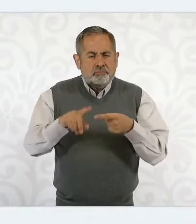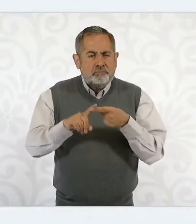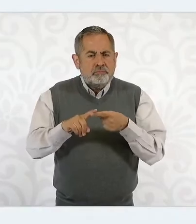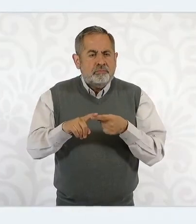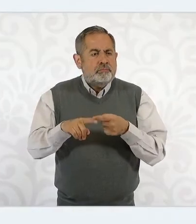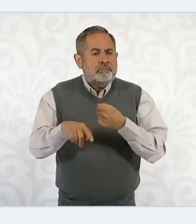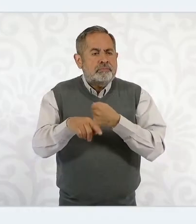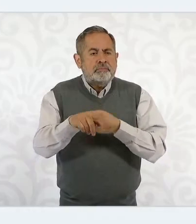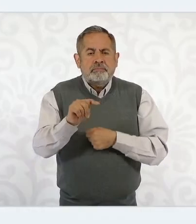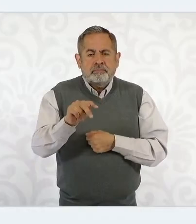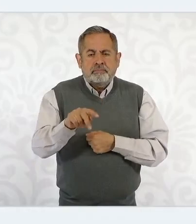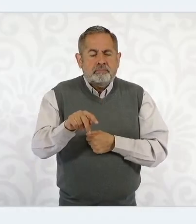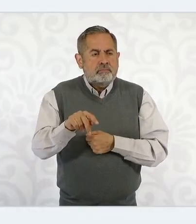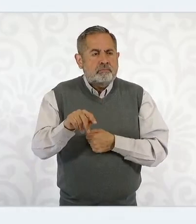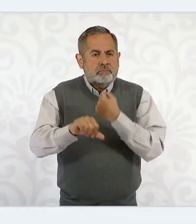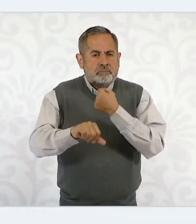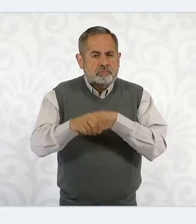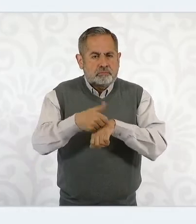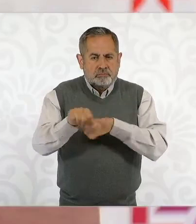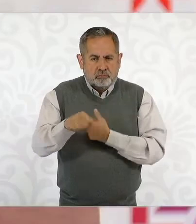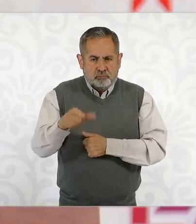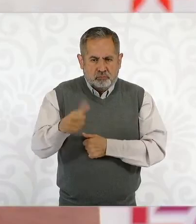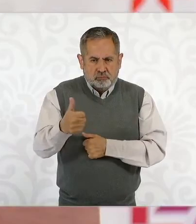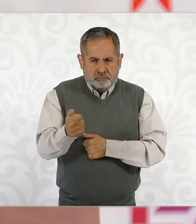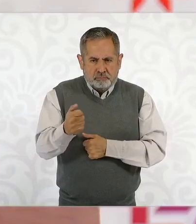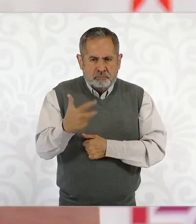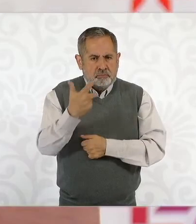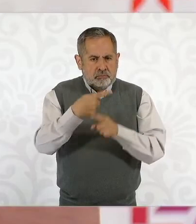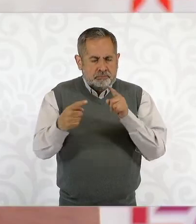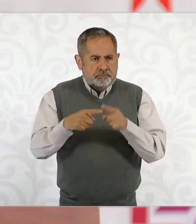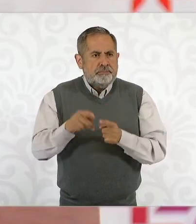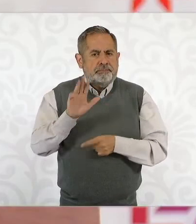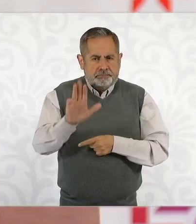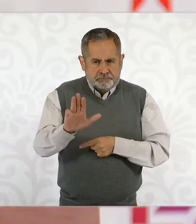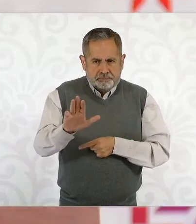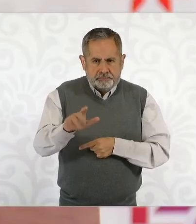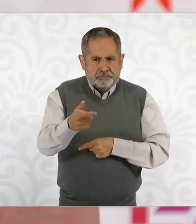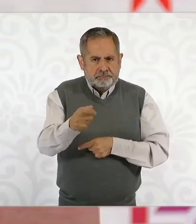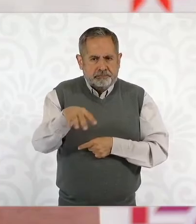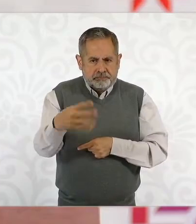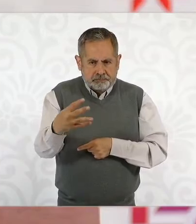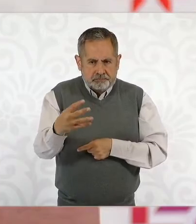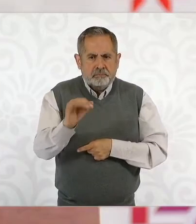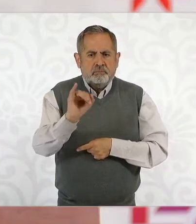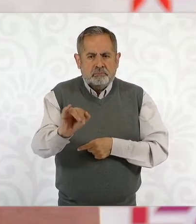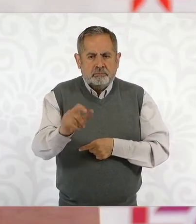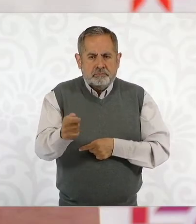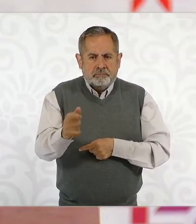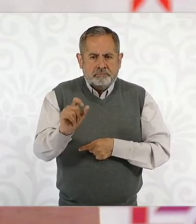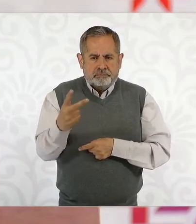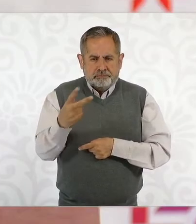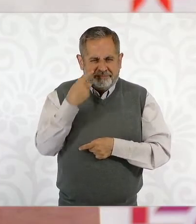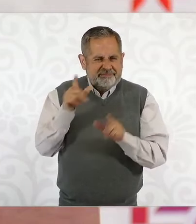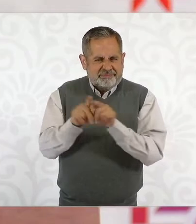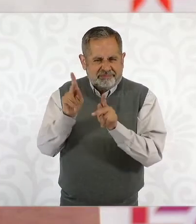Canal 11 a las 8:30. Seguirá el miércoles en Canal 14 y el jueves en Canal 22. Les voy a pasar un